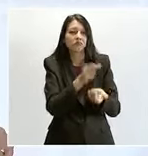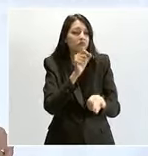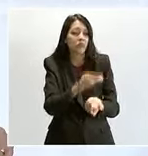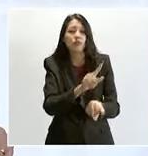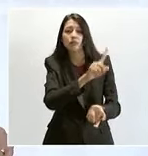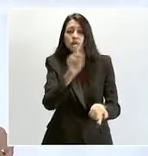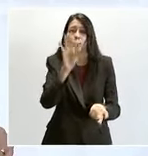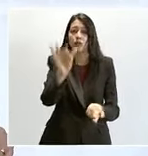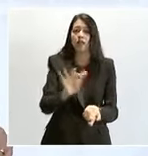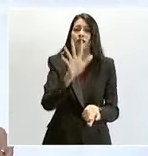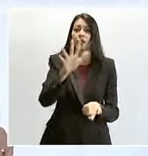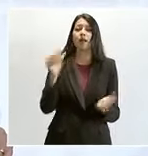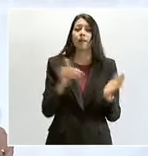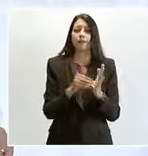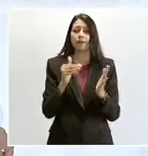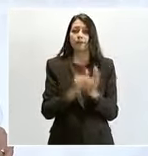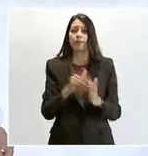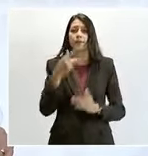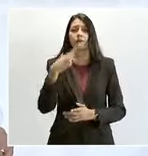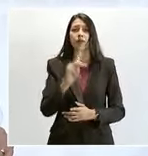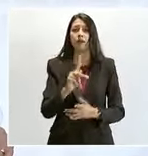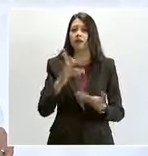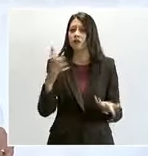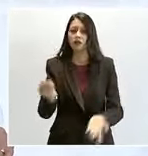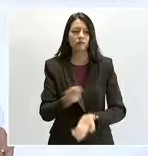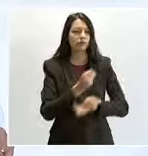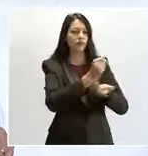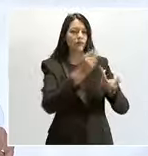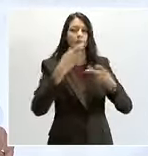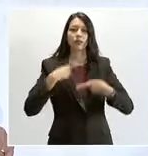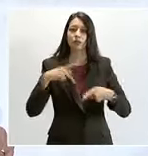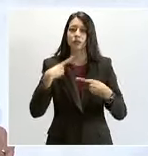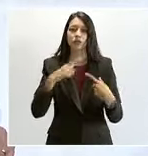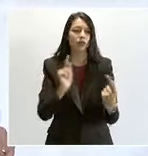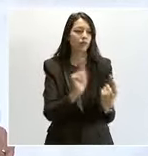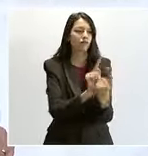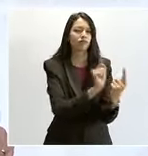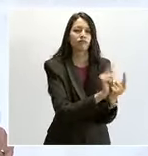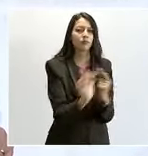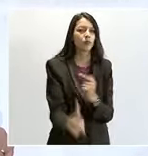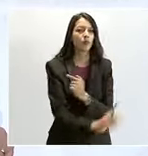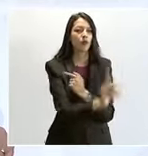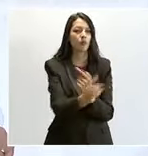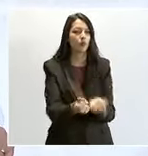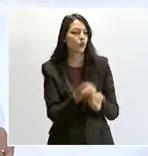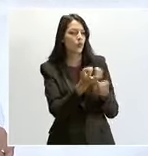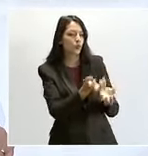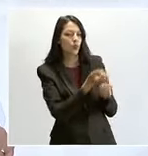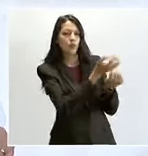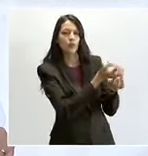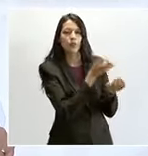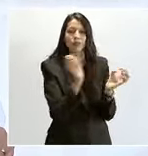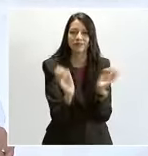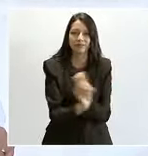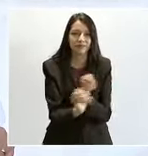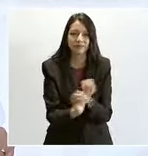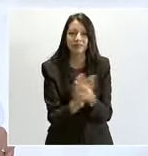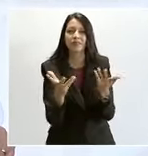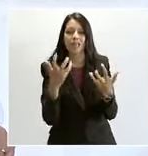145 millones pero no se los hubiera entregado a la gente al pueblo se los hubiera entregado una empresa